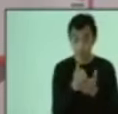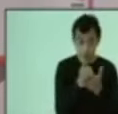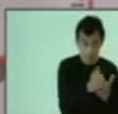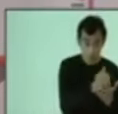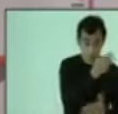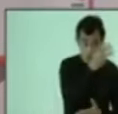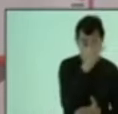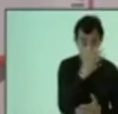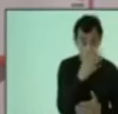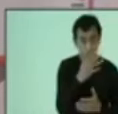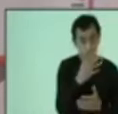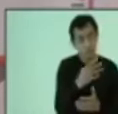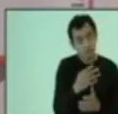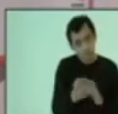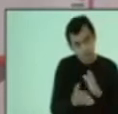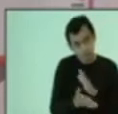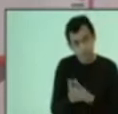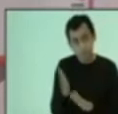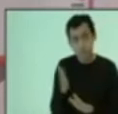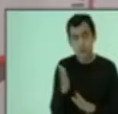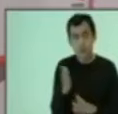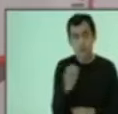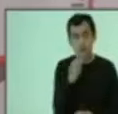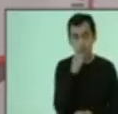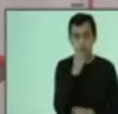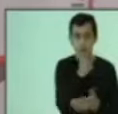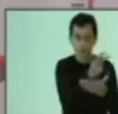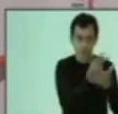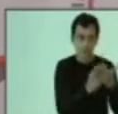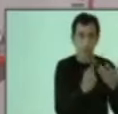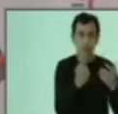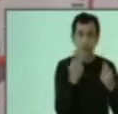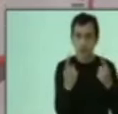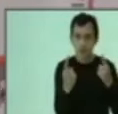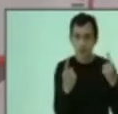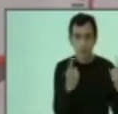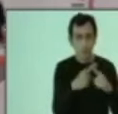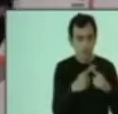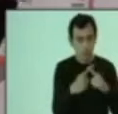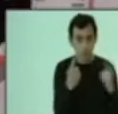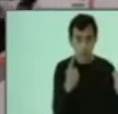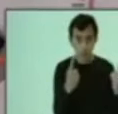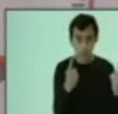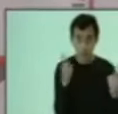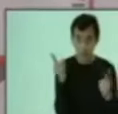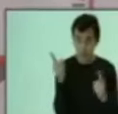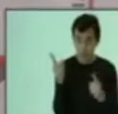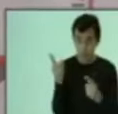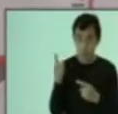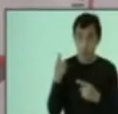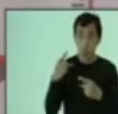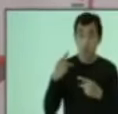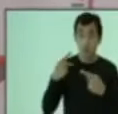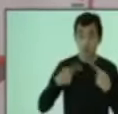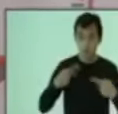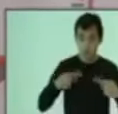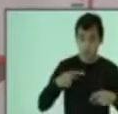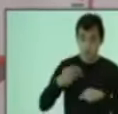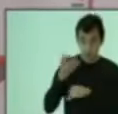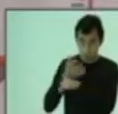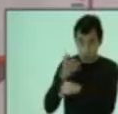migración. Y bueno, tenemos que unirnos a programas de uno por uno, por un peso que mande una persona que esté en el